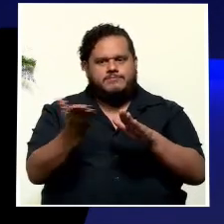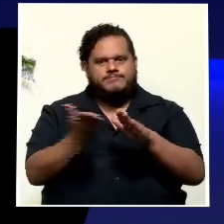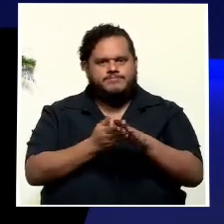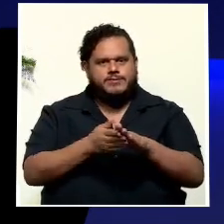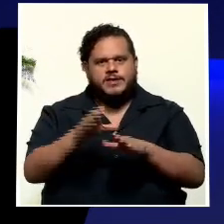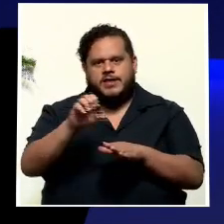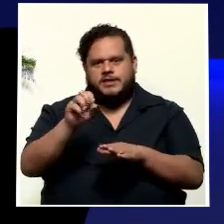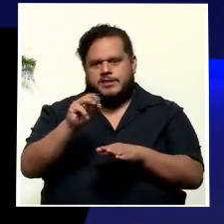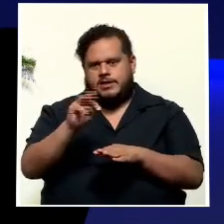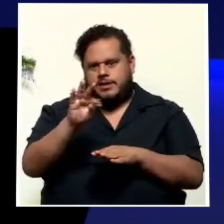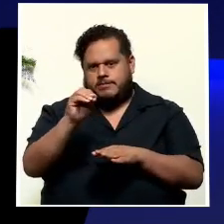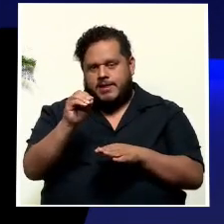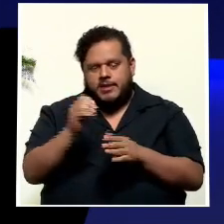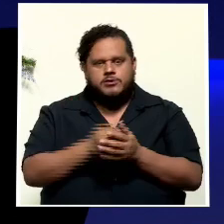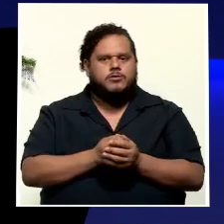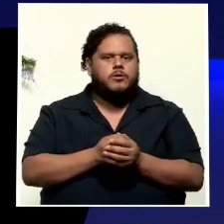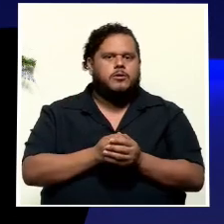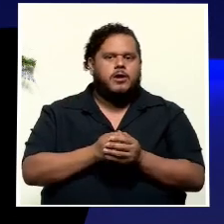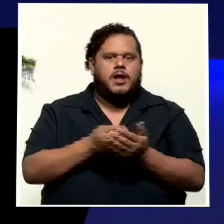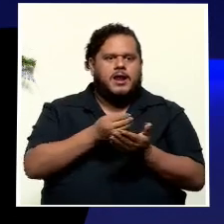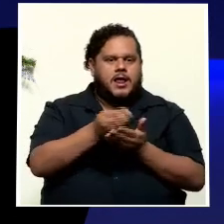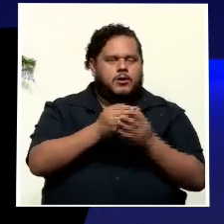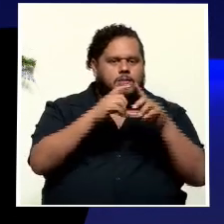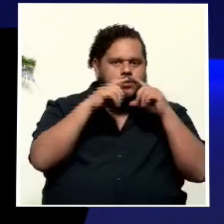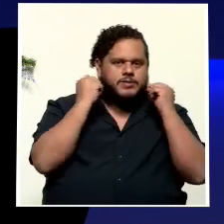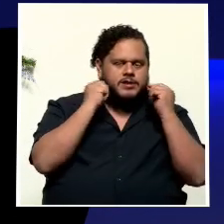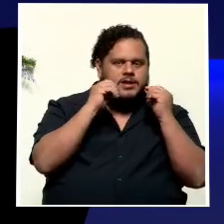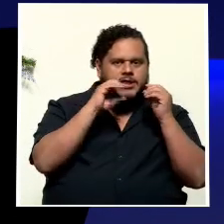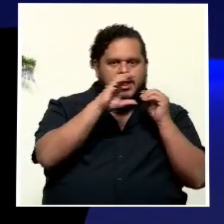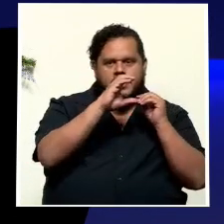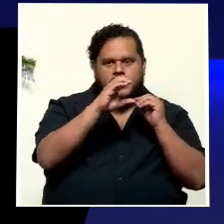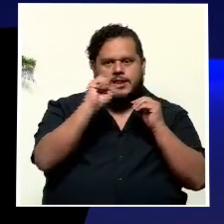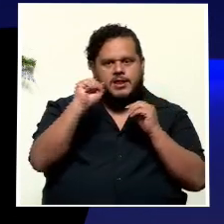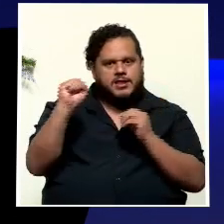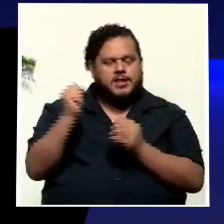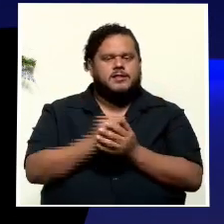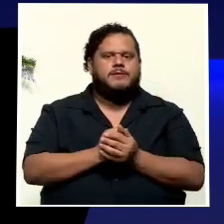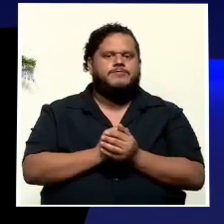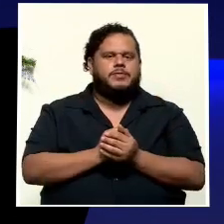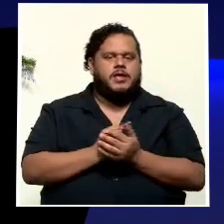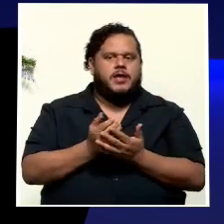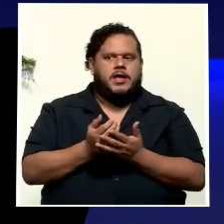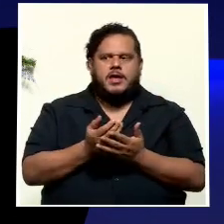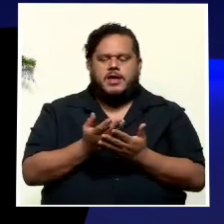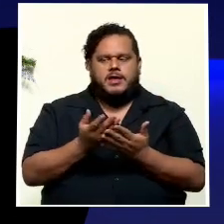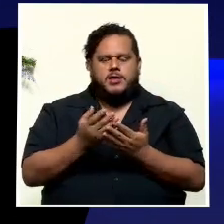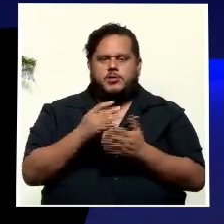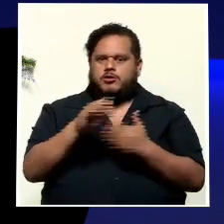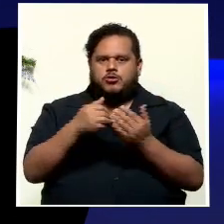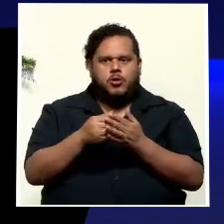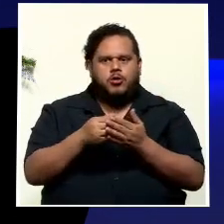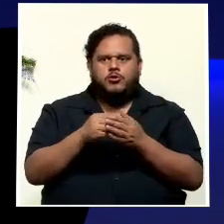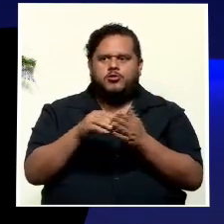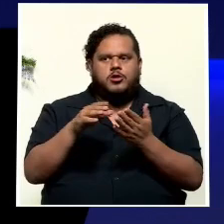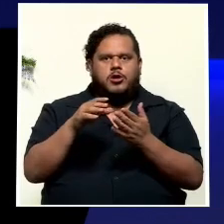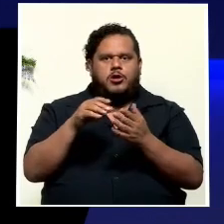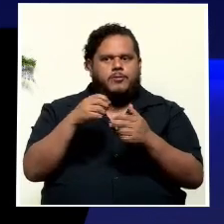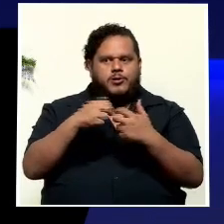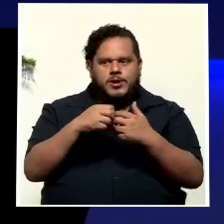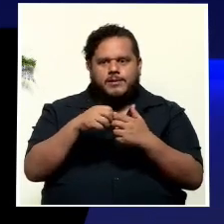la caja, las contrataciones de obra pública amañadas entre constructoras y el CONAVI o